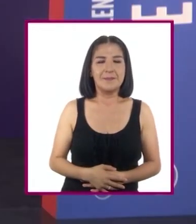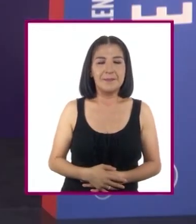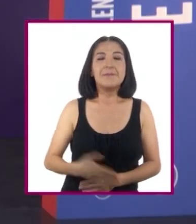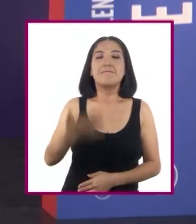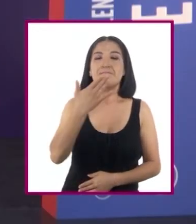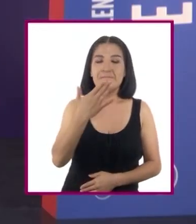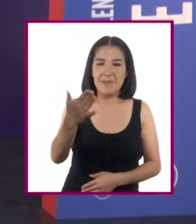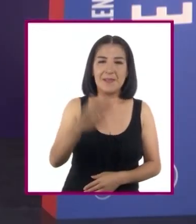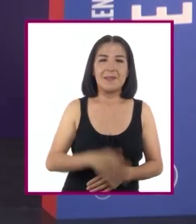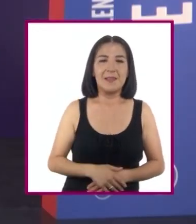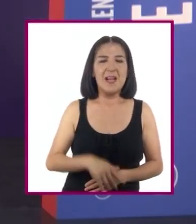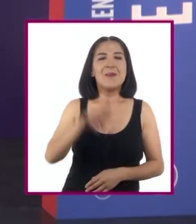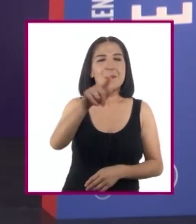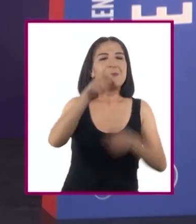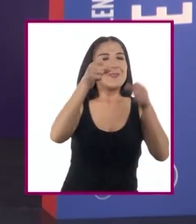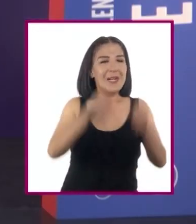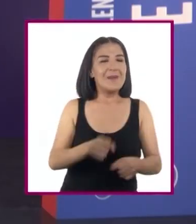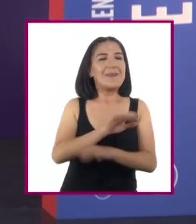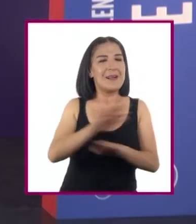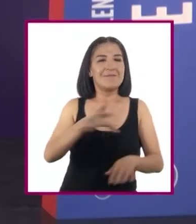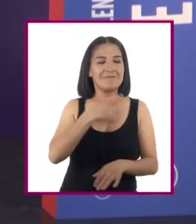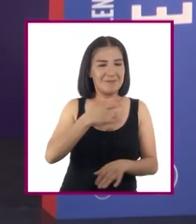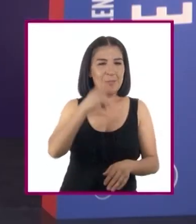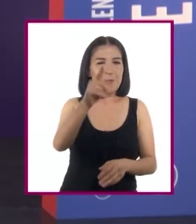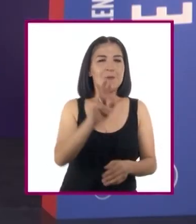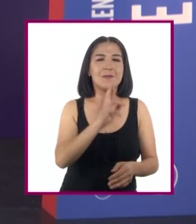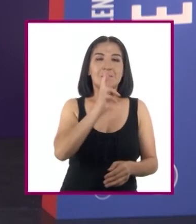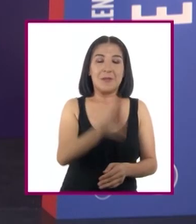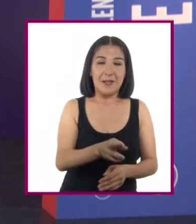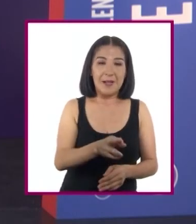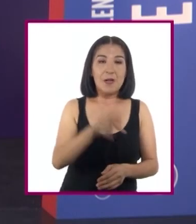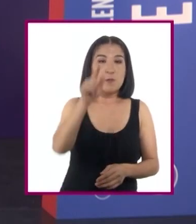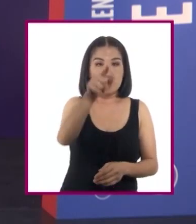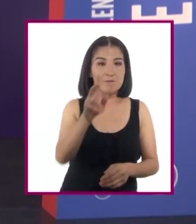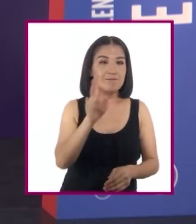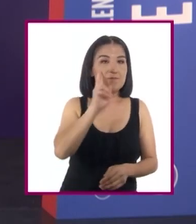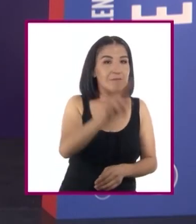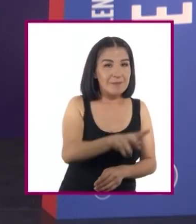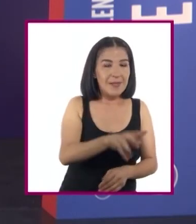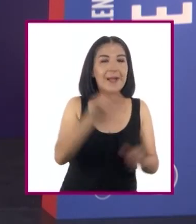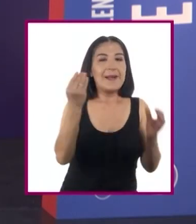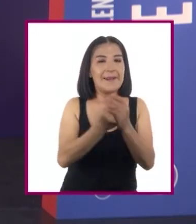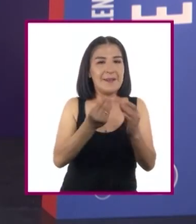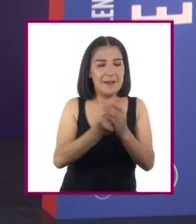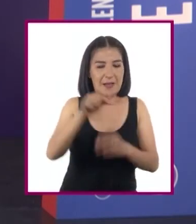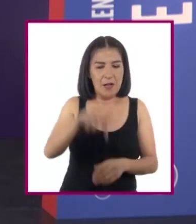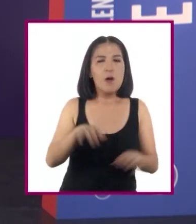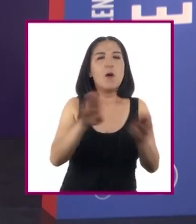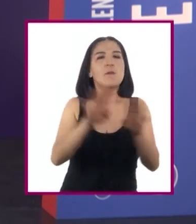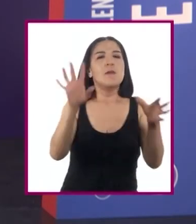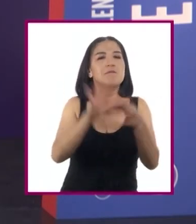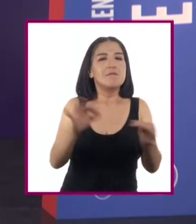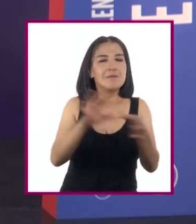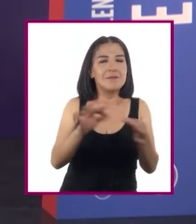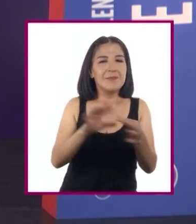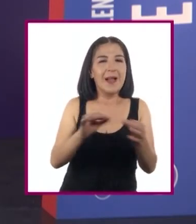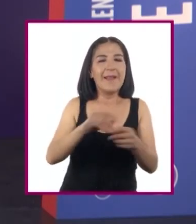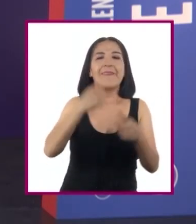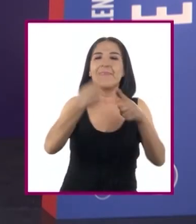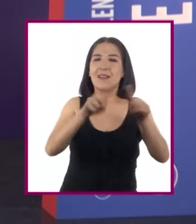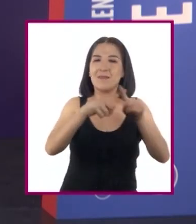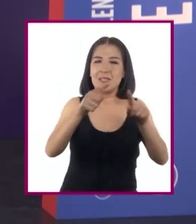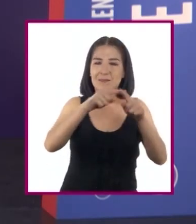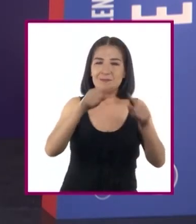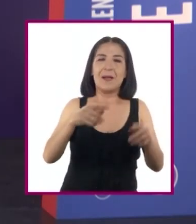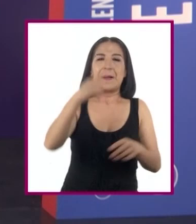Muy bien, seguramente ya tienen las respuestas. Como observaron, en esta clase se han explicado los tipos de ambientes que